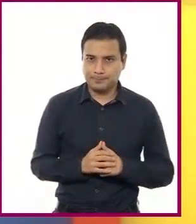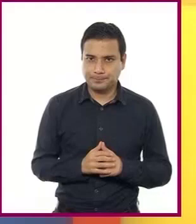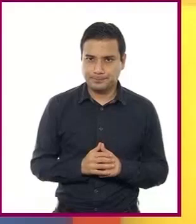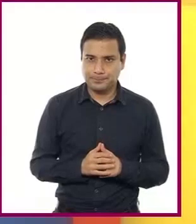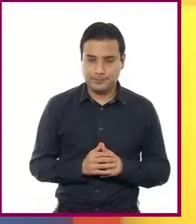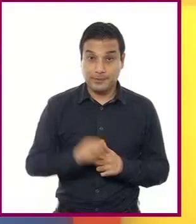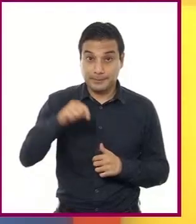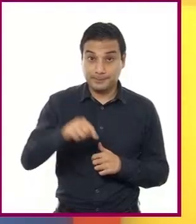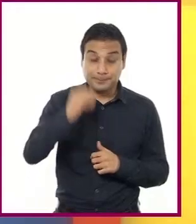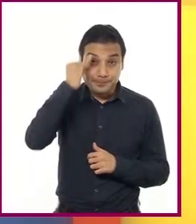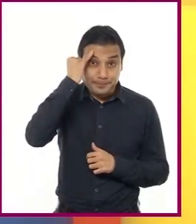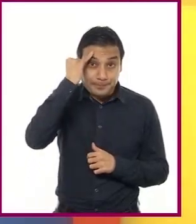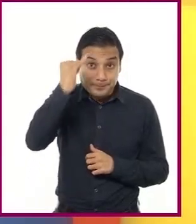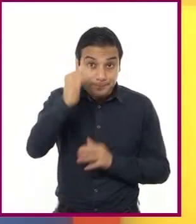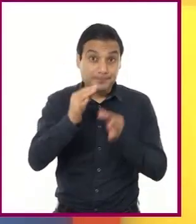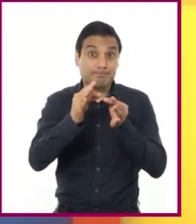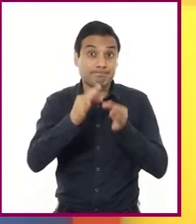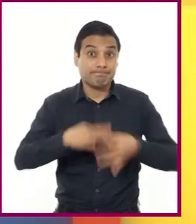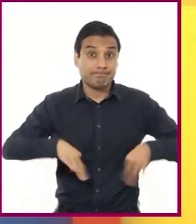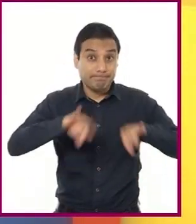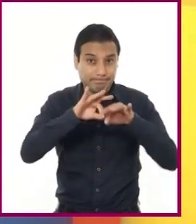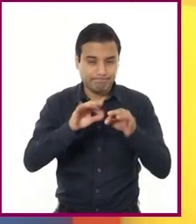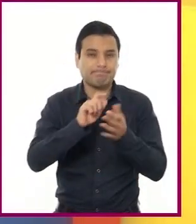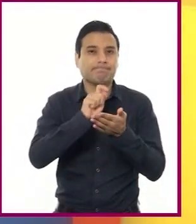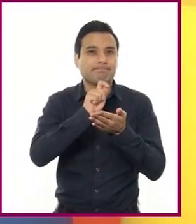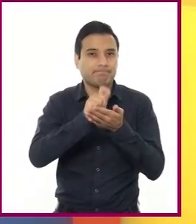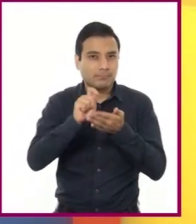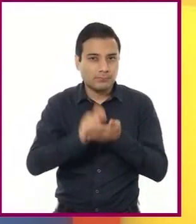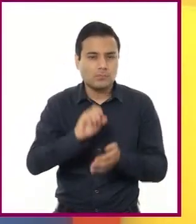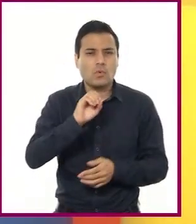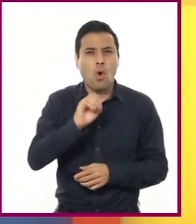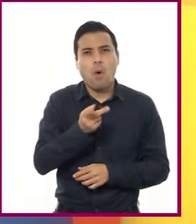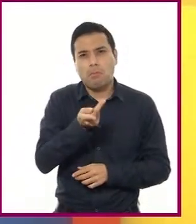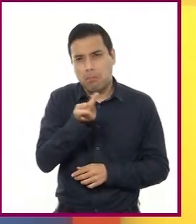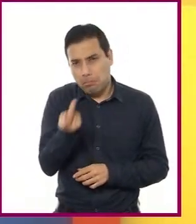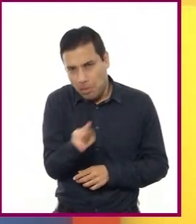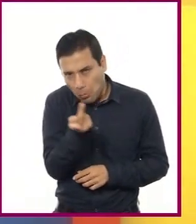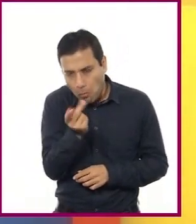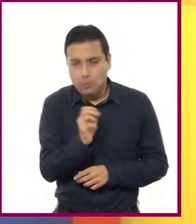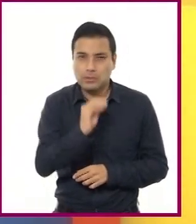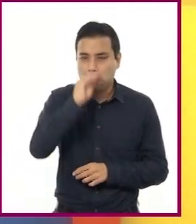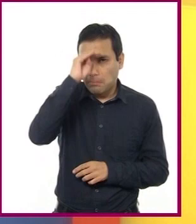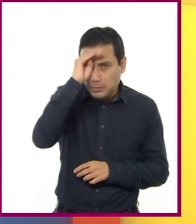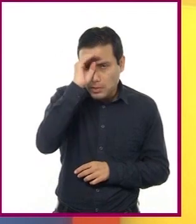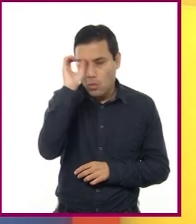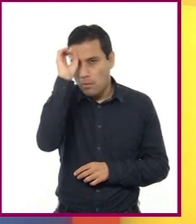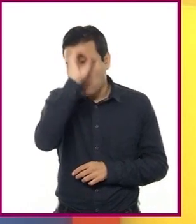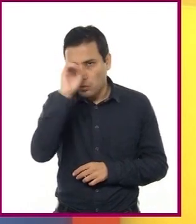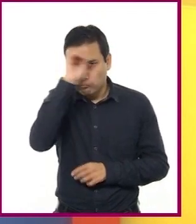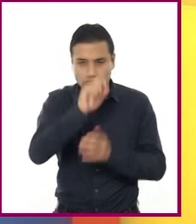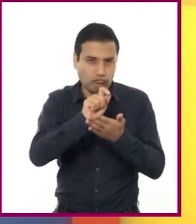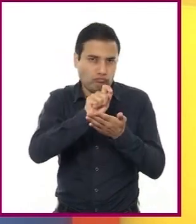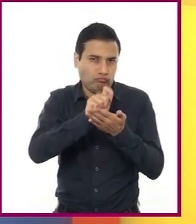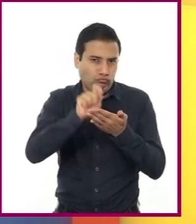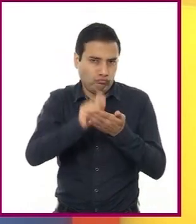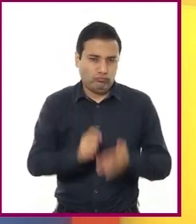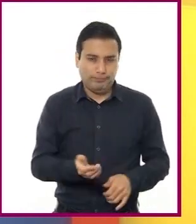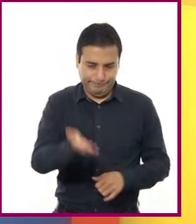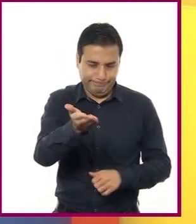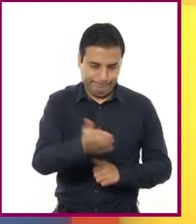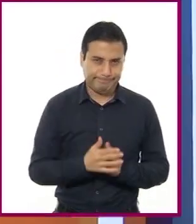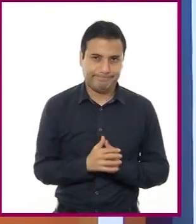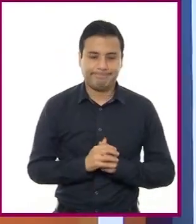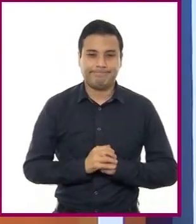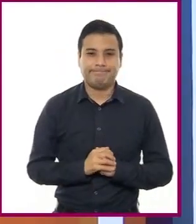anotar las ideas principales que identifiquen o las preguntas y reflexiones que les surjan a partir de lo que observaremos durante